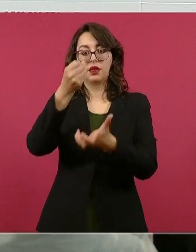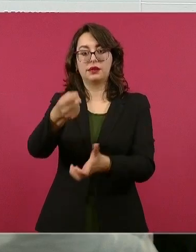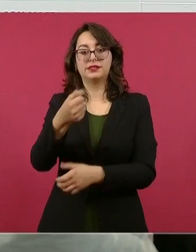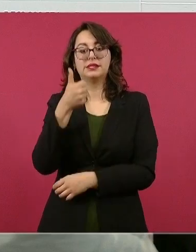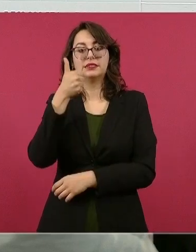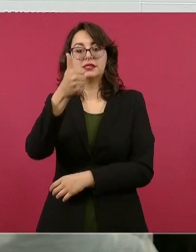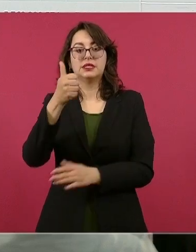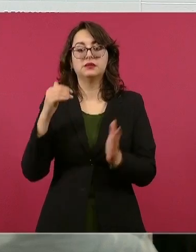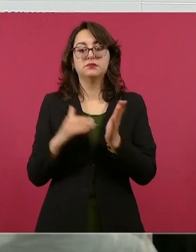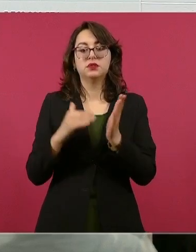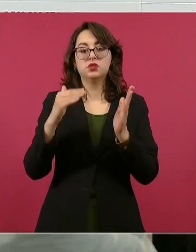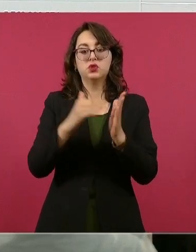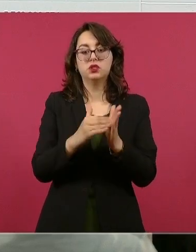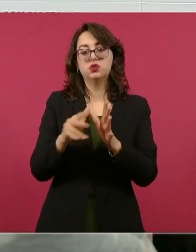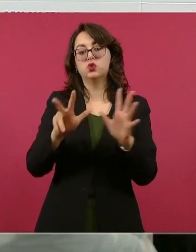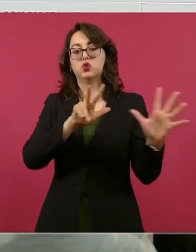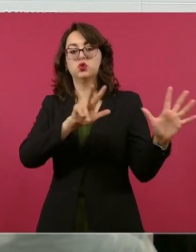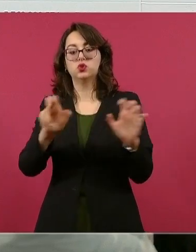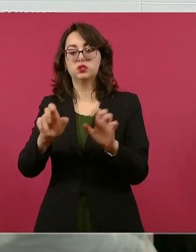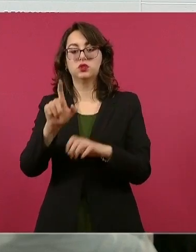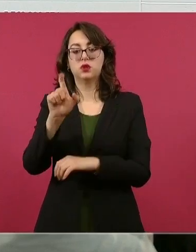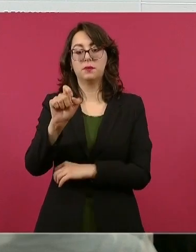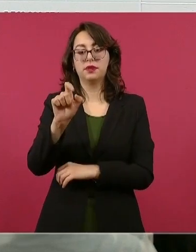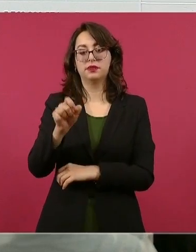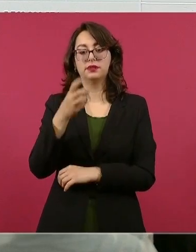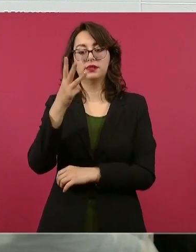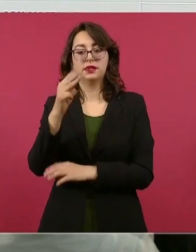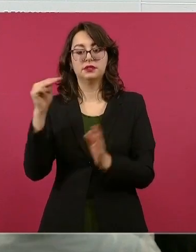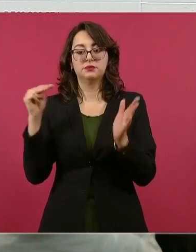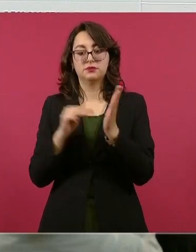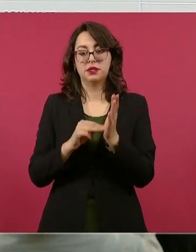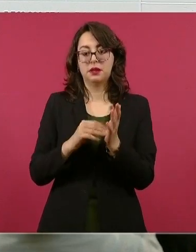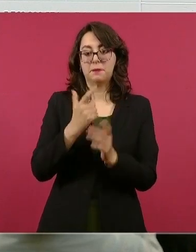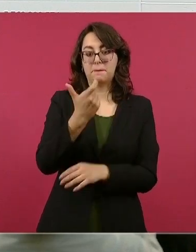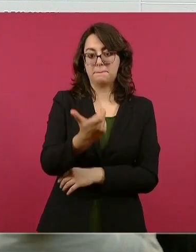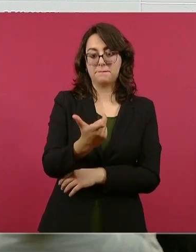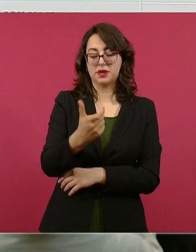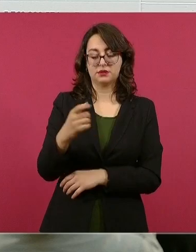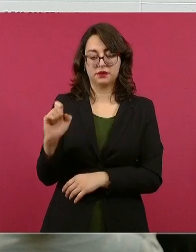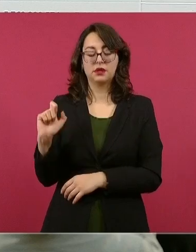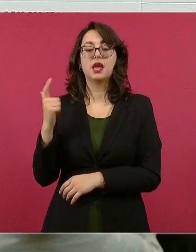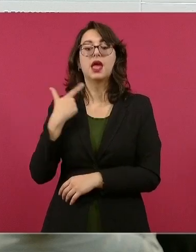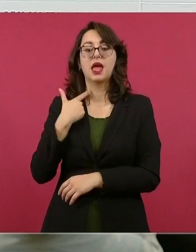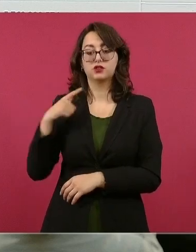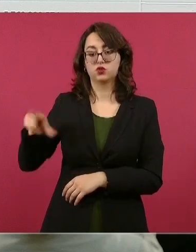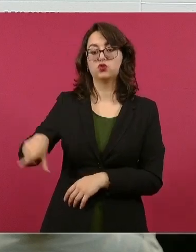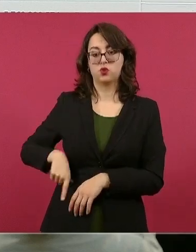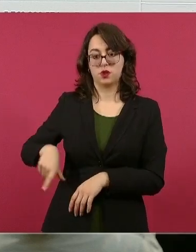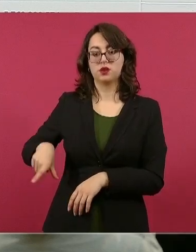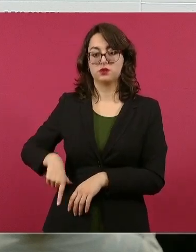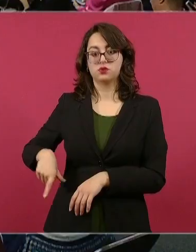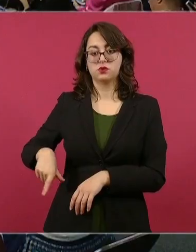823 mil pesos, fue lo que destinaron en el 18. Ya con nosotros,